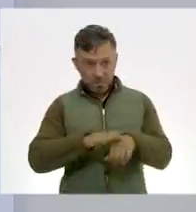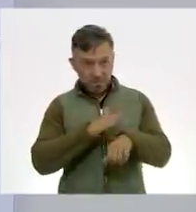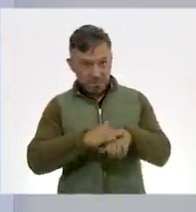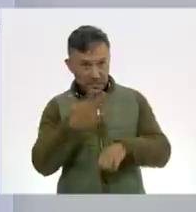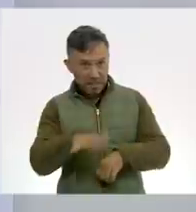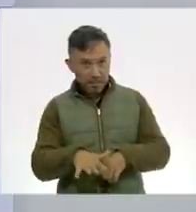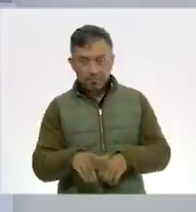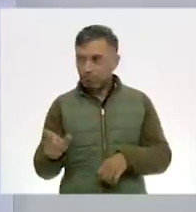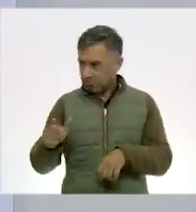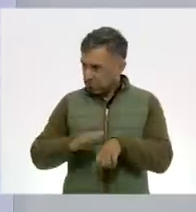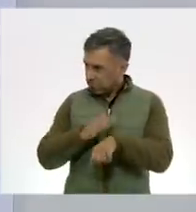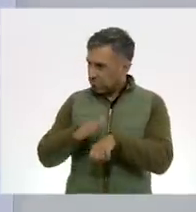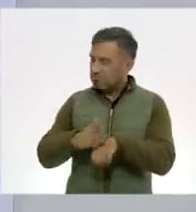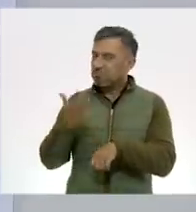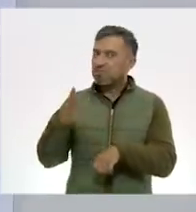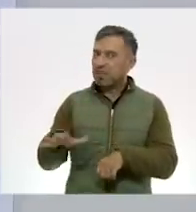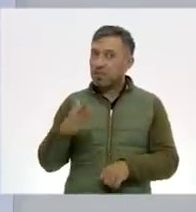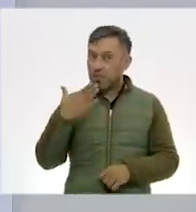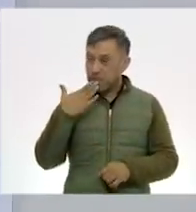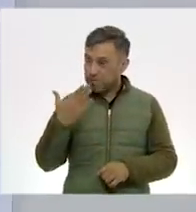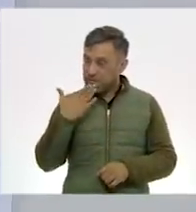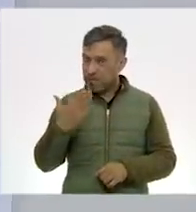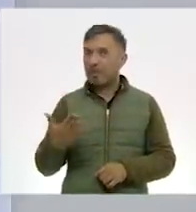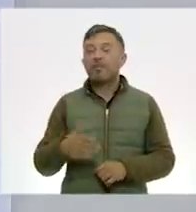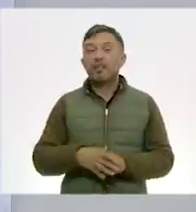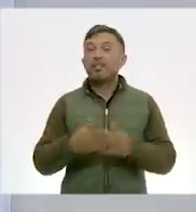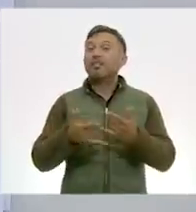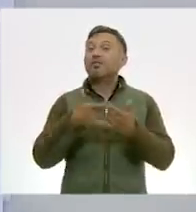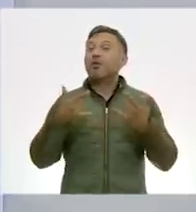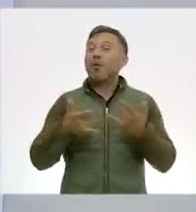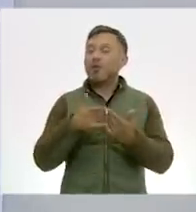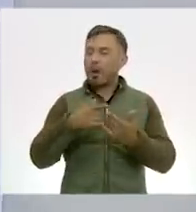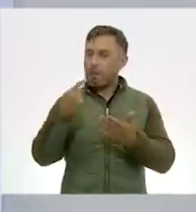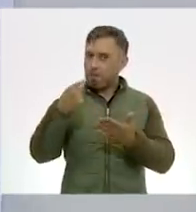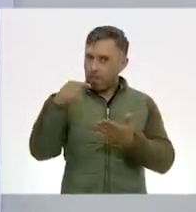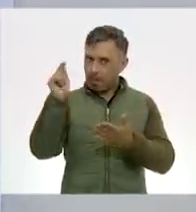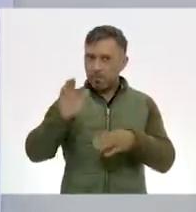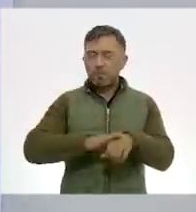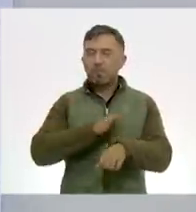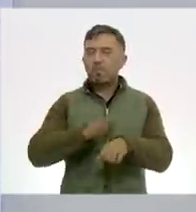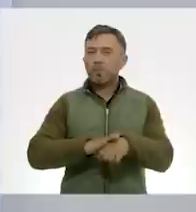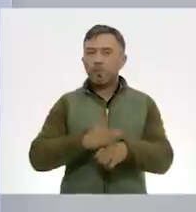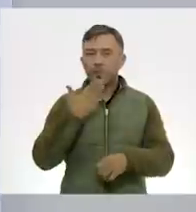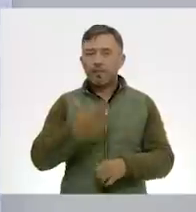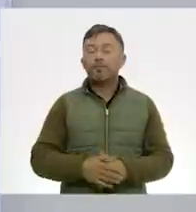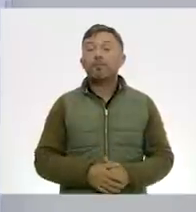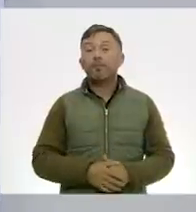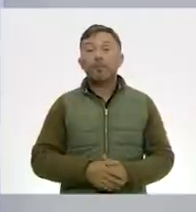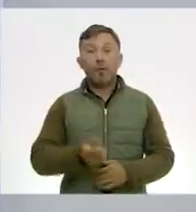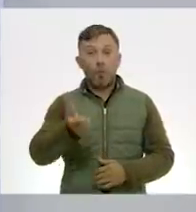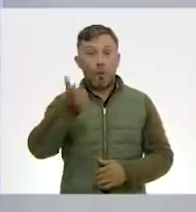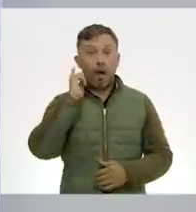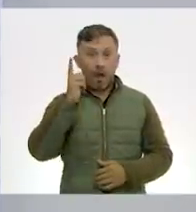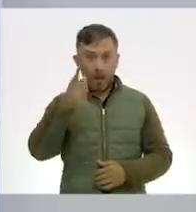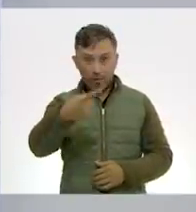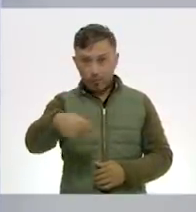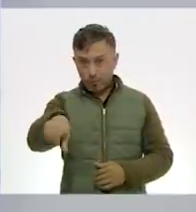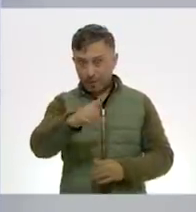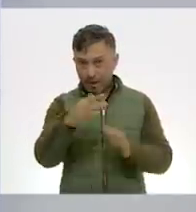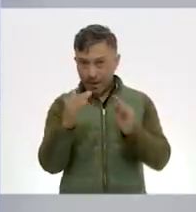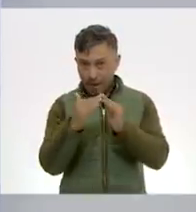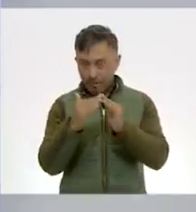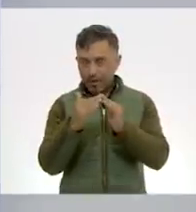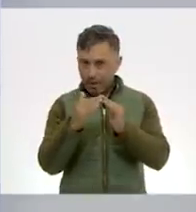Sacaste 10, María. Muy, muy bien en las clases de historia. Y pues yo espero que en casa tú también hayas